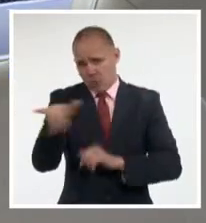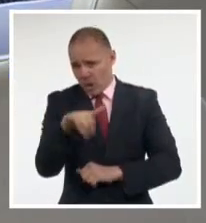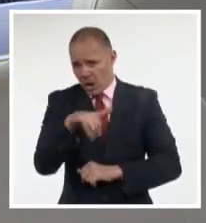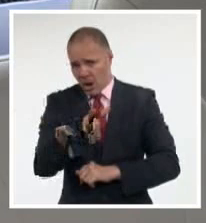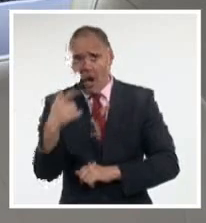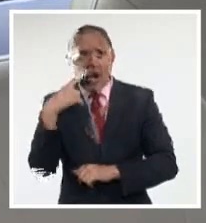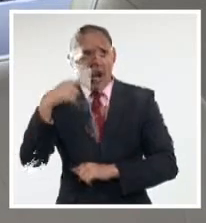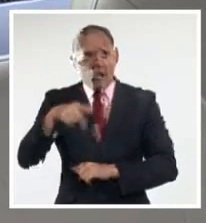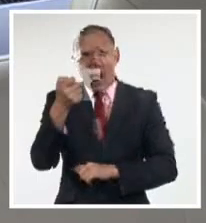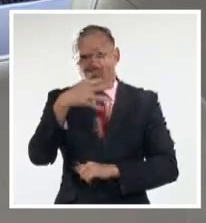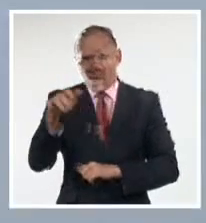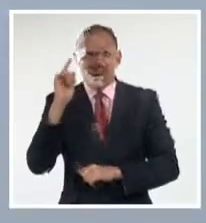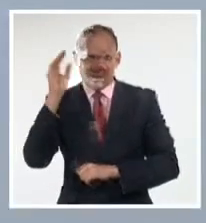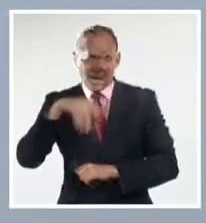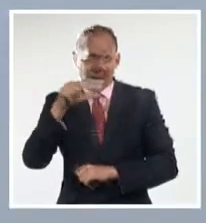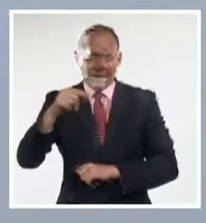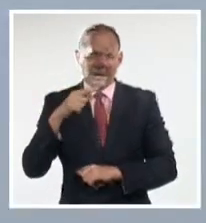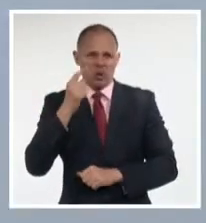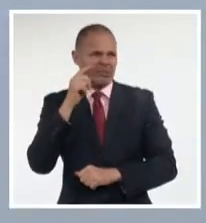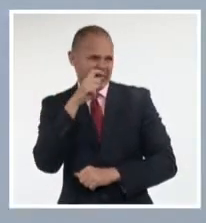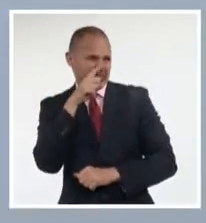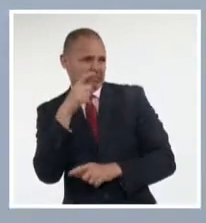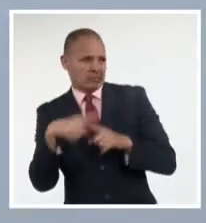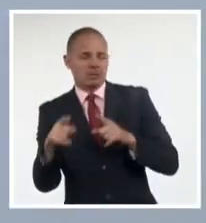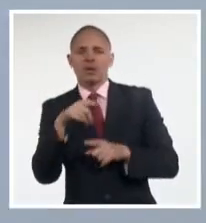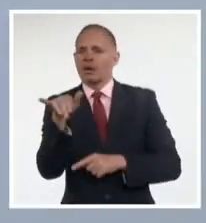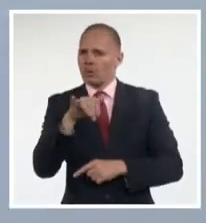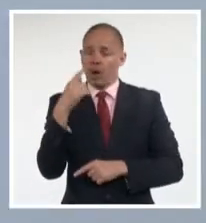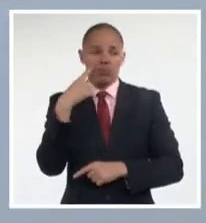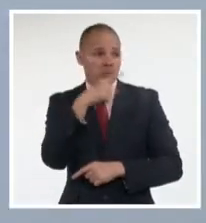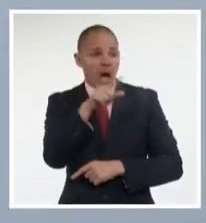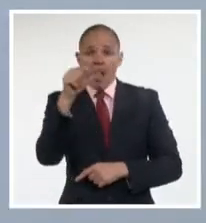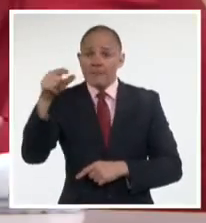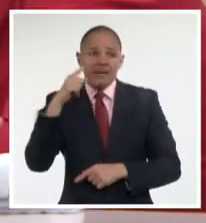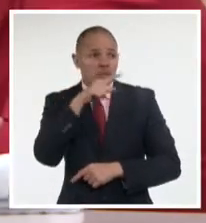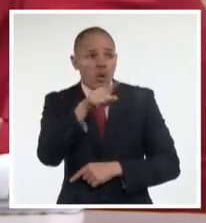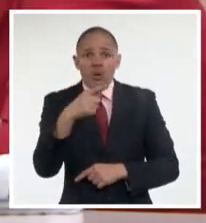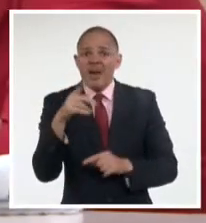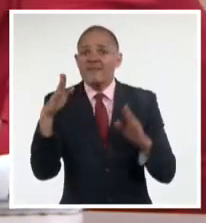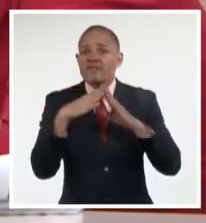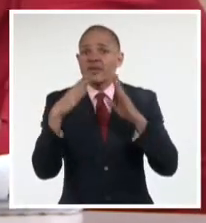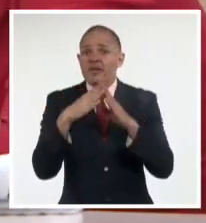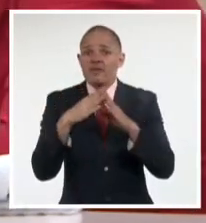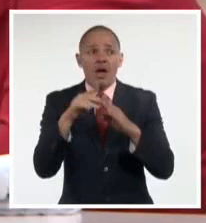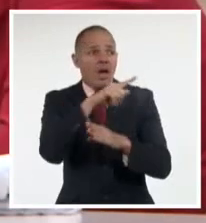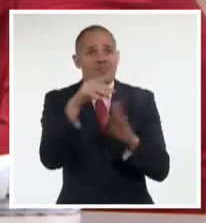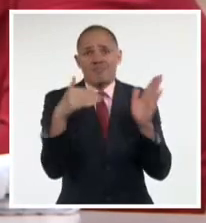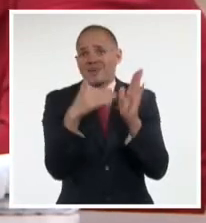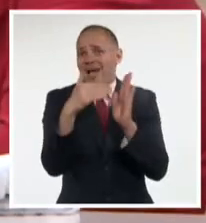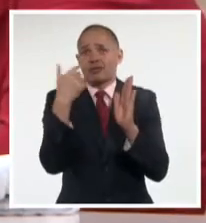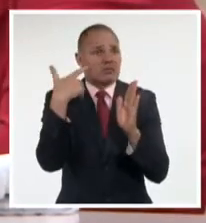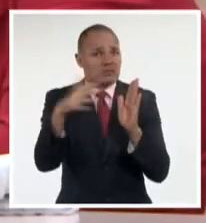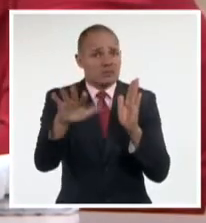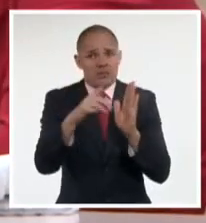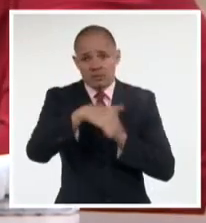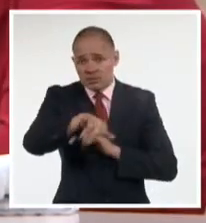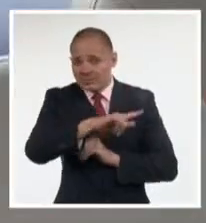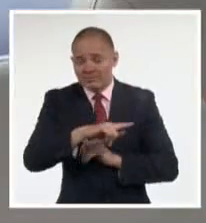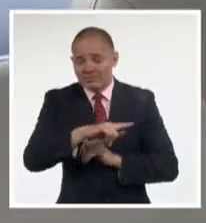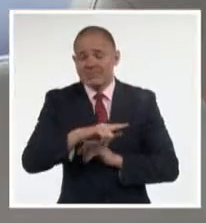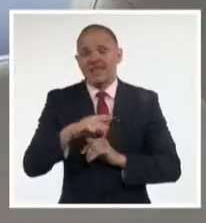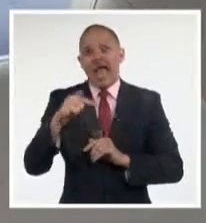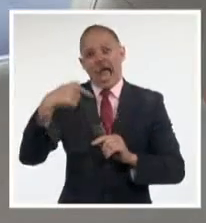municipio alrededor de 100.000 personas. Y le puedo asegurar que es un concepto muy socialista que con el tiempo nosotros mismos fuimos